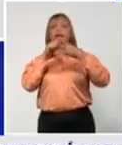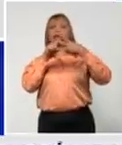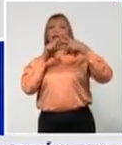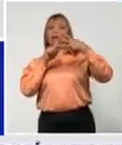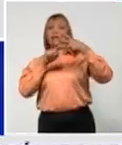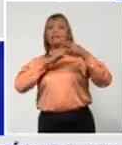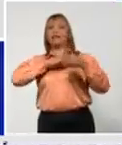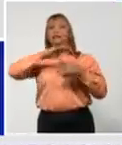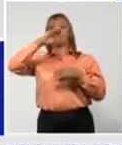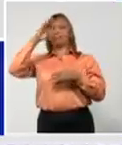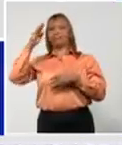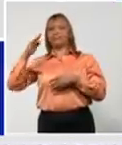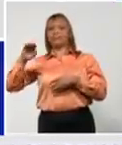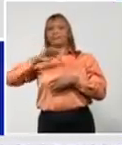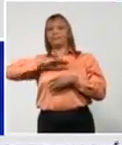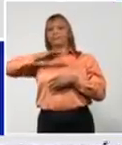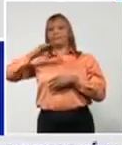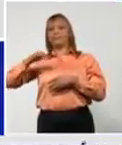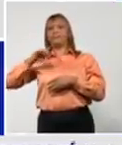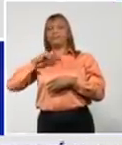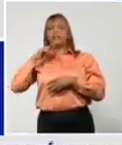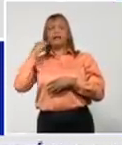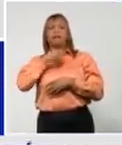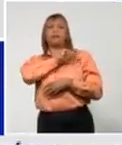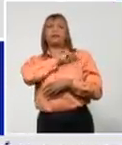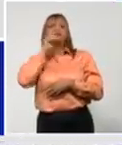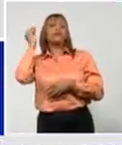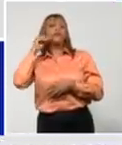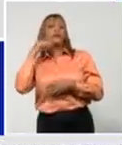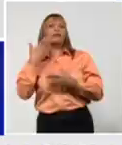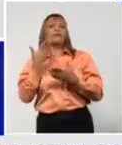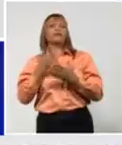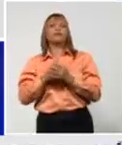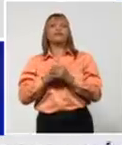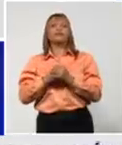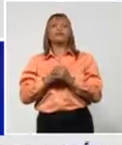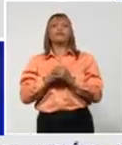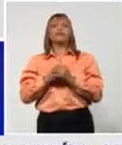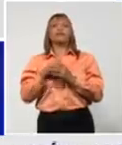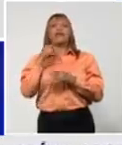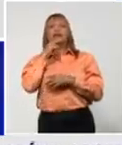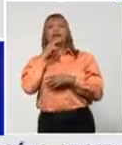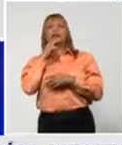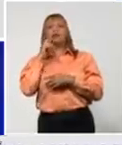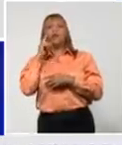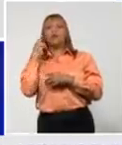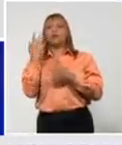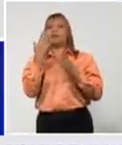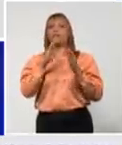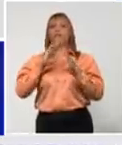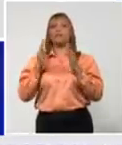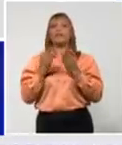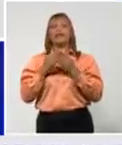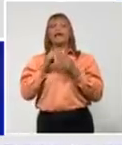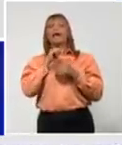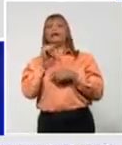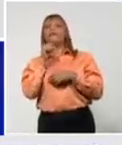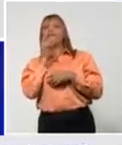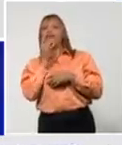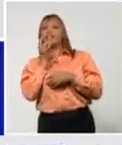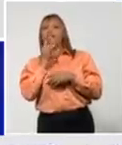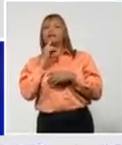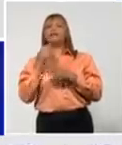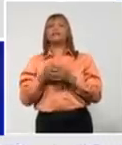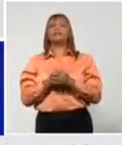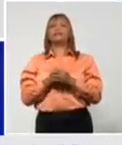nuestra población aprendió a manejarla: el escenario crítico, que es el rojo, el escenario medio, que es el verde, y